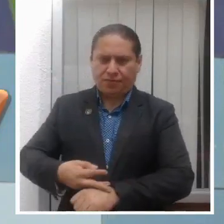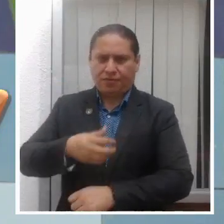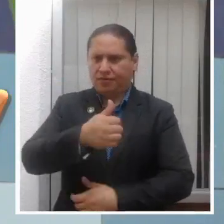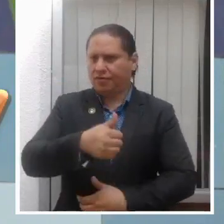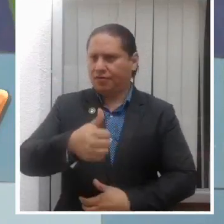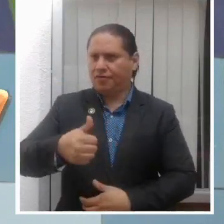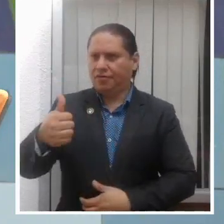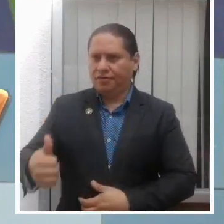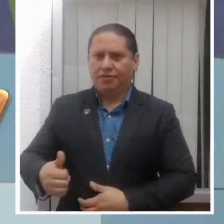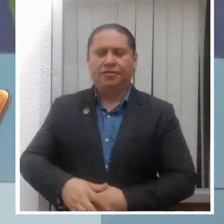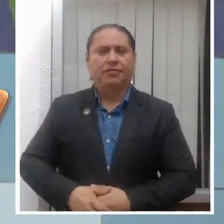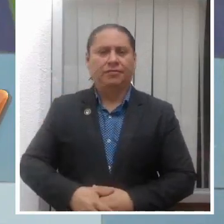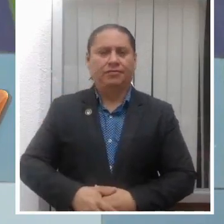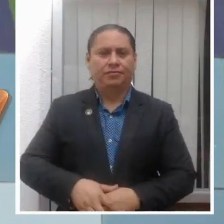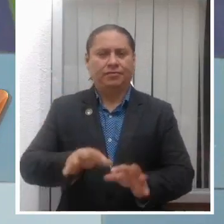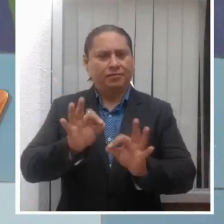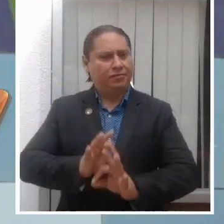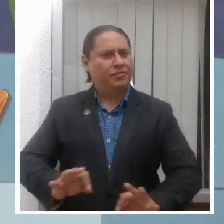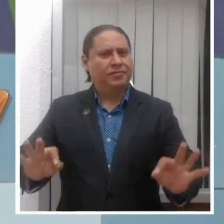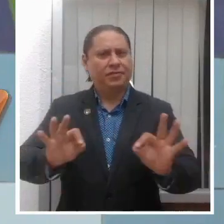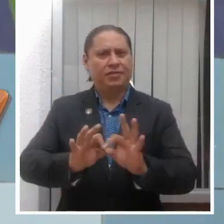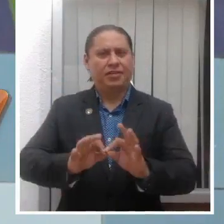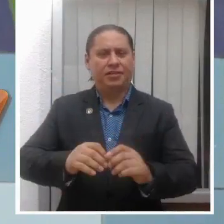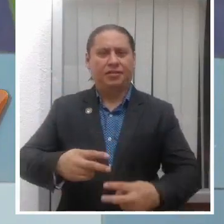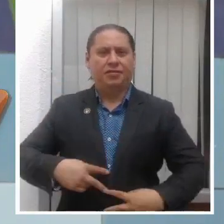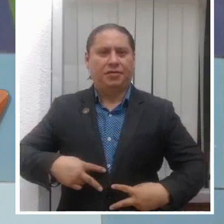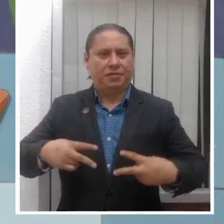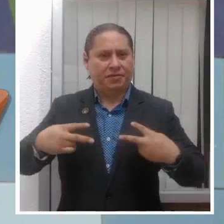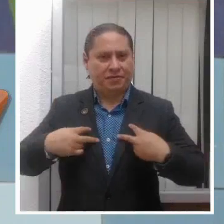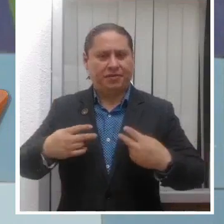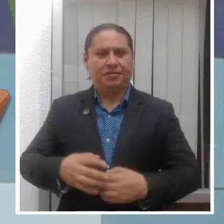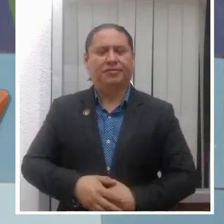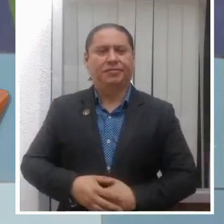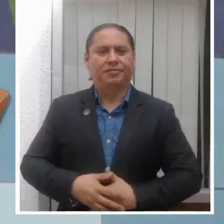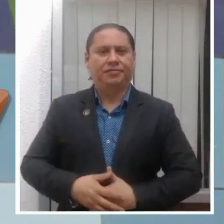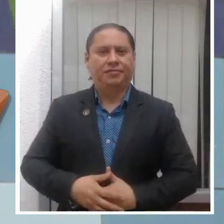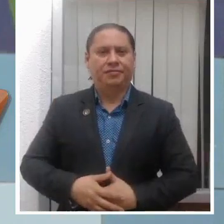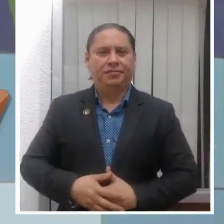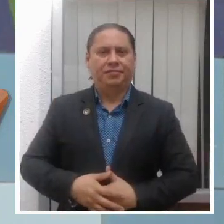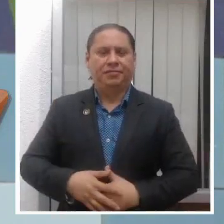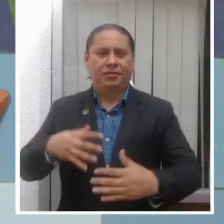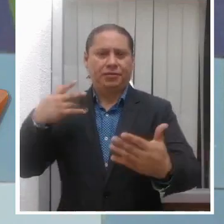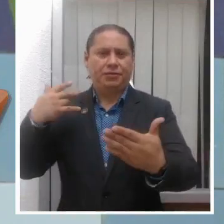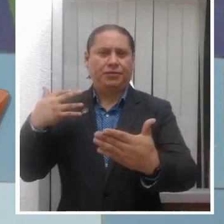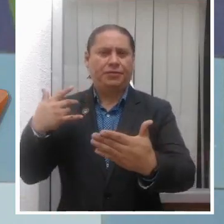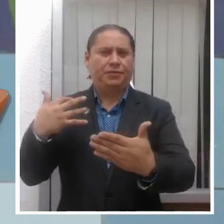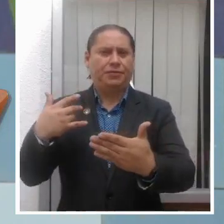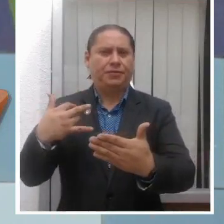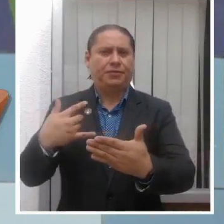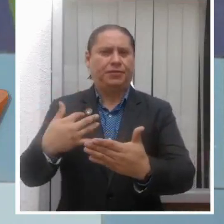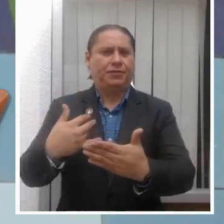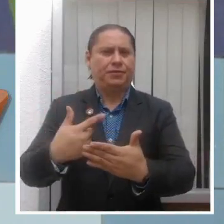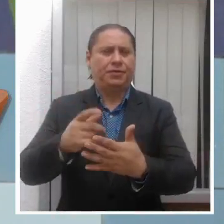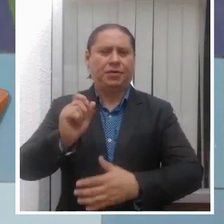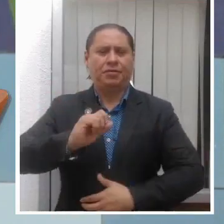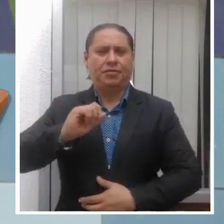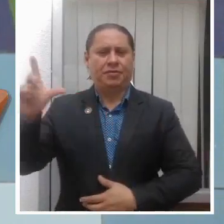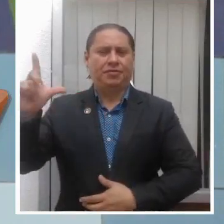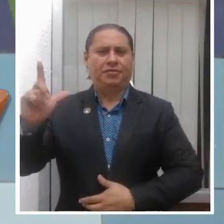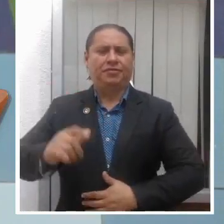ustedes que son una pieza esencial de mi vida y por tanto de mi trayectoria personal y